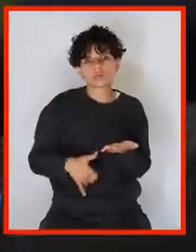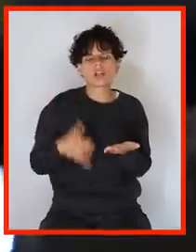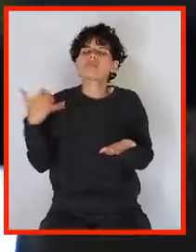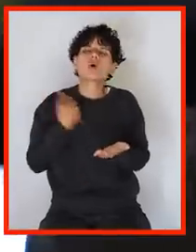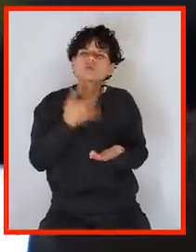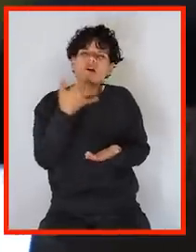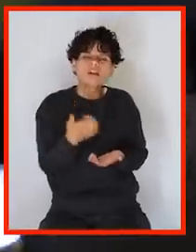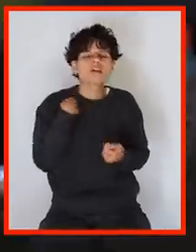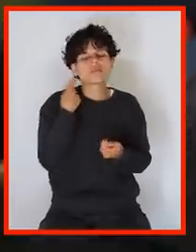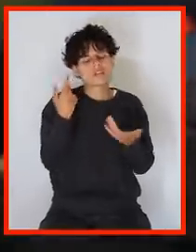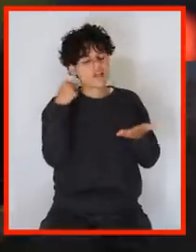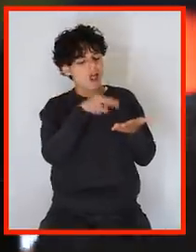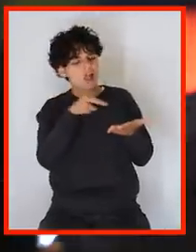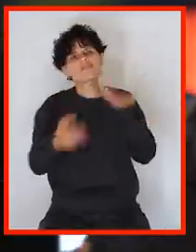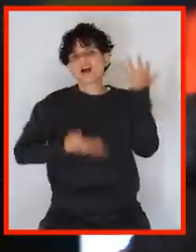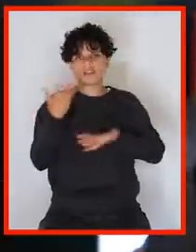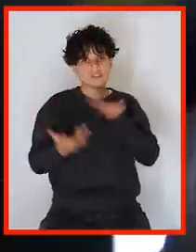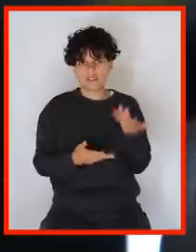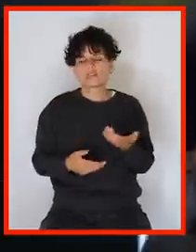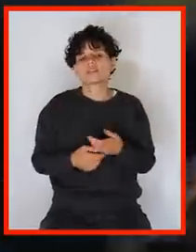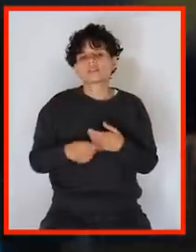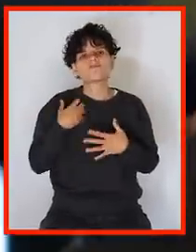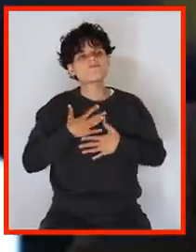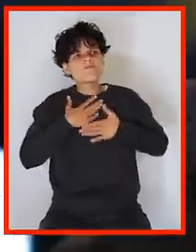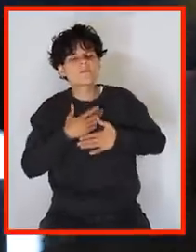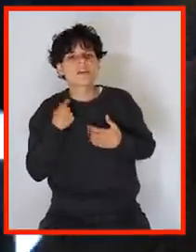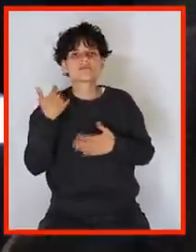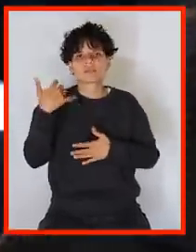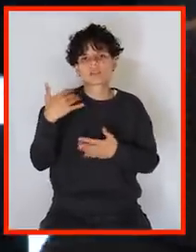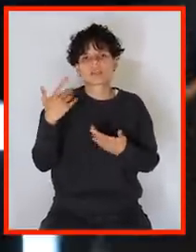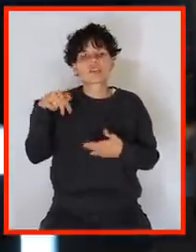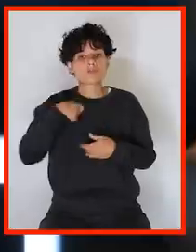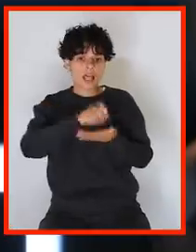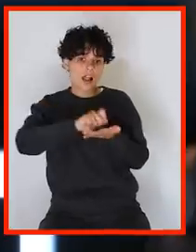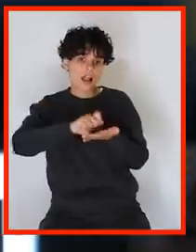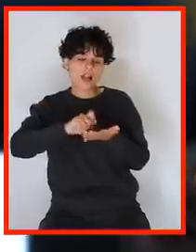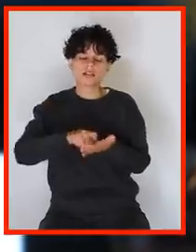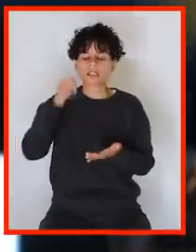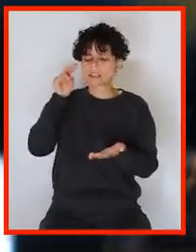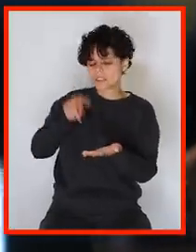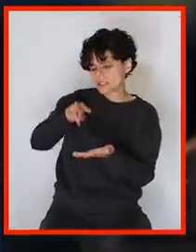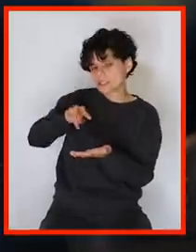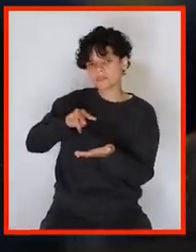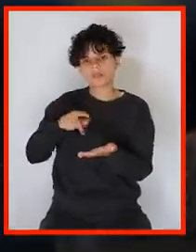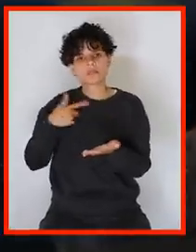interpretar mucho las letras. Pero dale, hagamos algo juntos, pues. Me puse a escribir como la letra y me dijo...